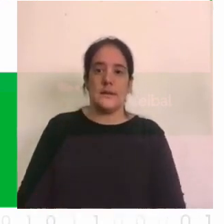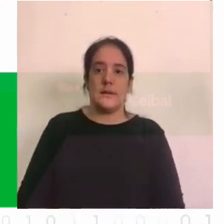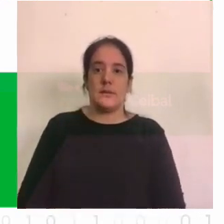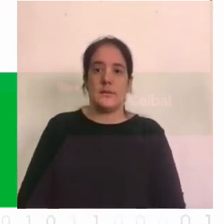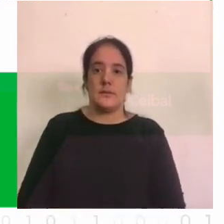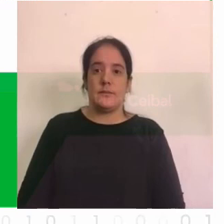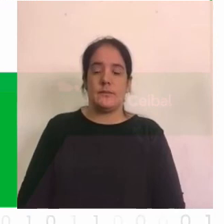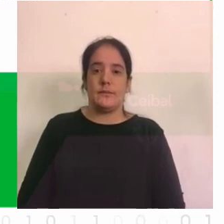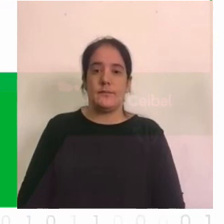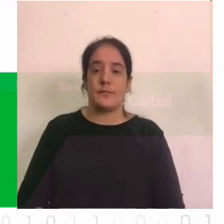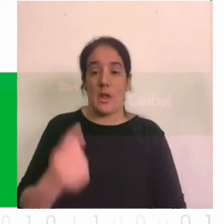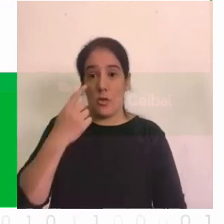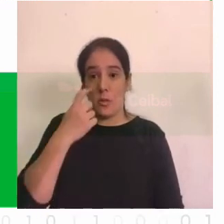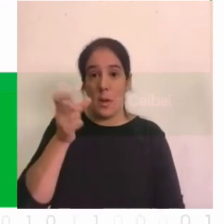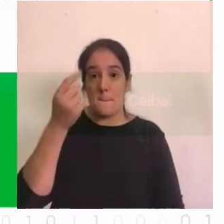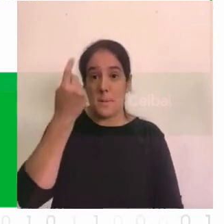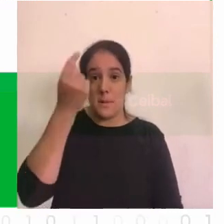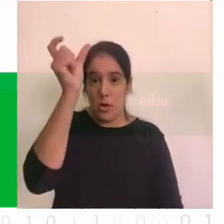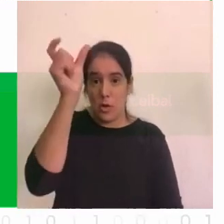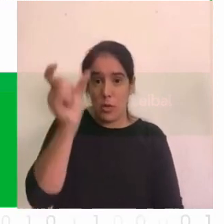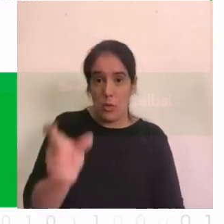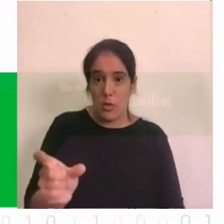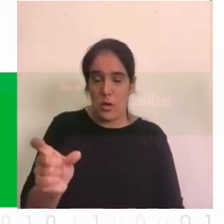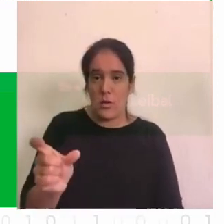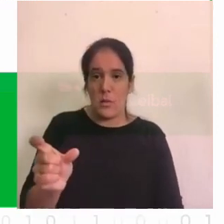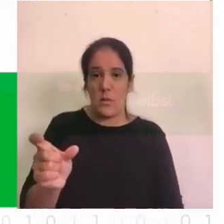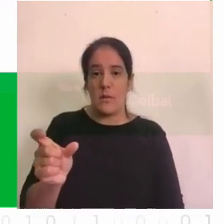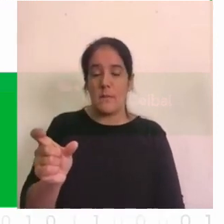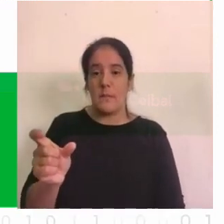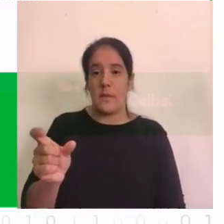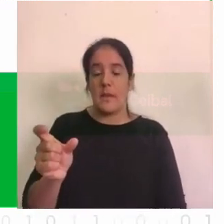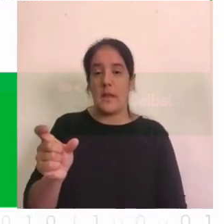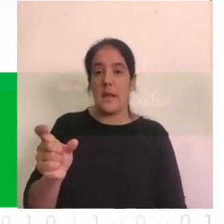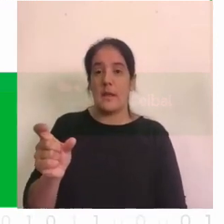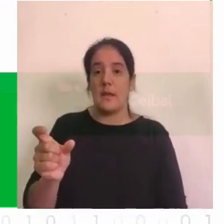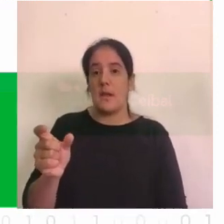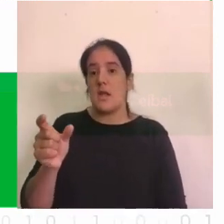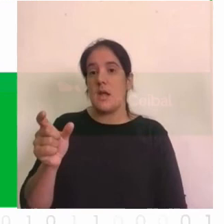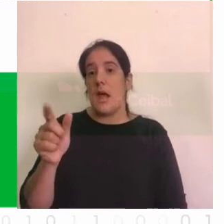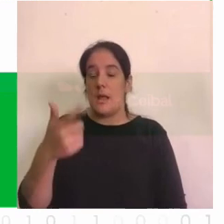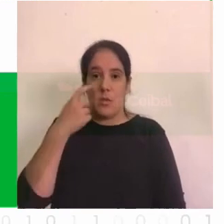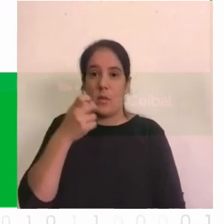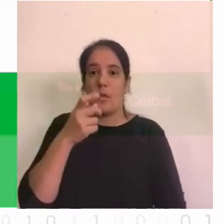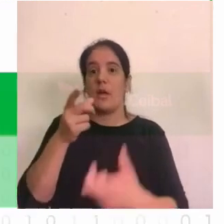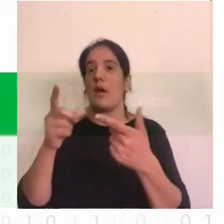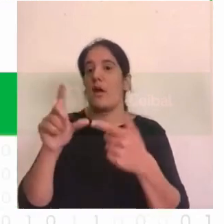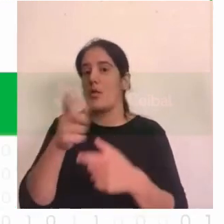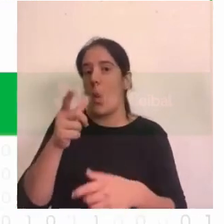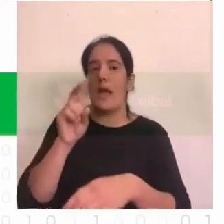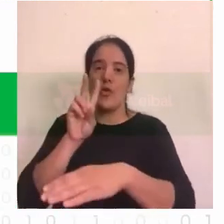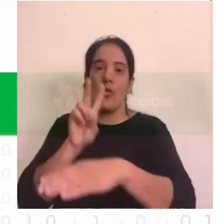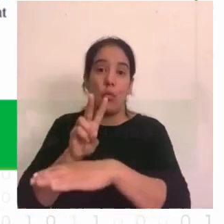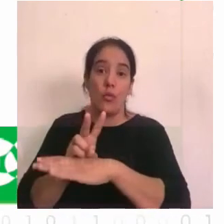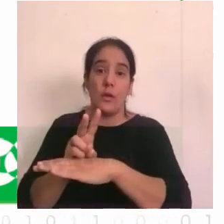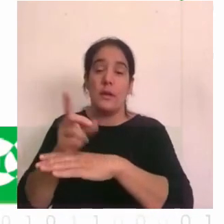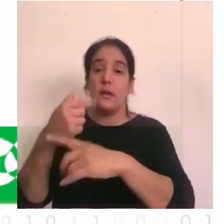básicamente esta regresión sin ningún tipo de controles, y lo que voy haciendo a lo largo de cada columna es ir